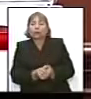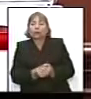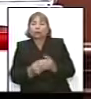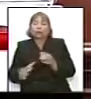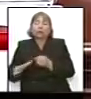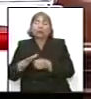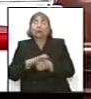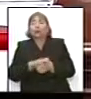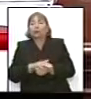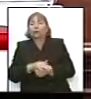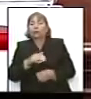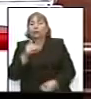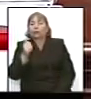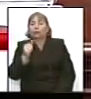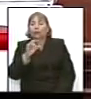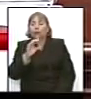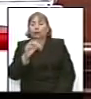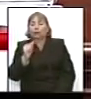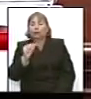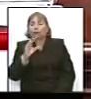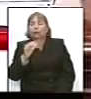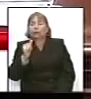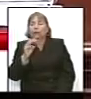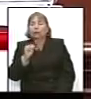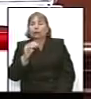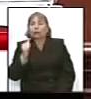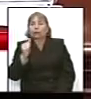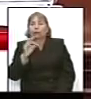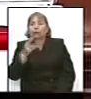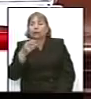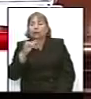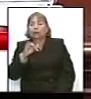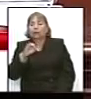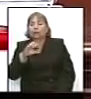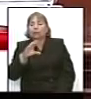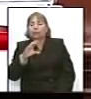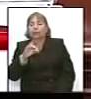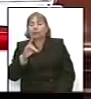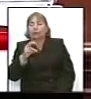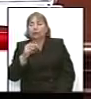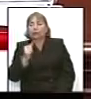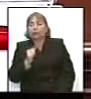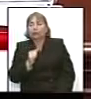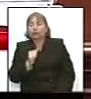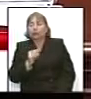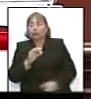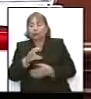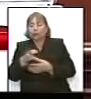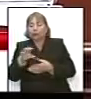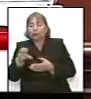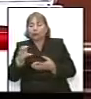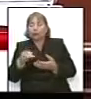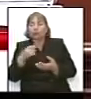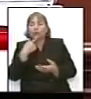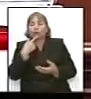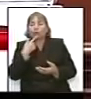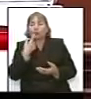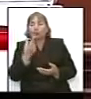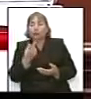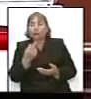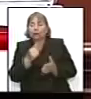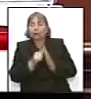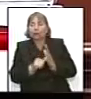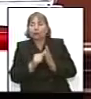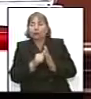los distritos de Aucará, Cabana, Carmen Salcedo, Chipao, Huacaña y Huaycahuacho. Debe decir, artículo